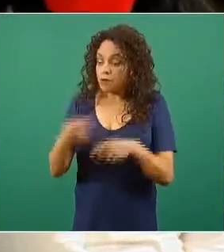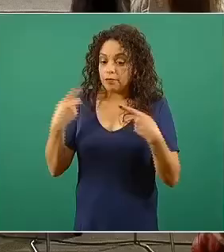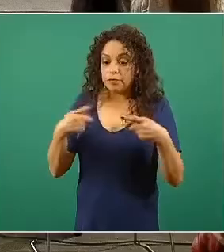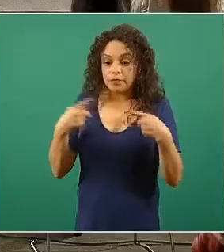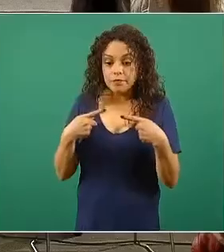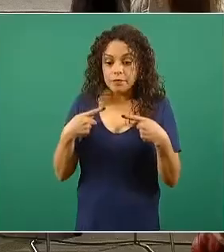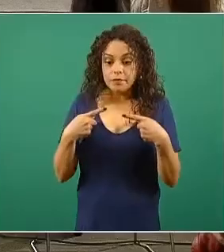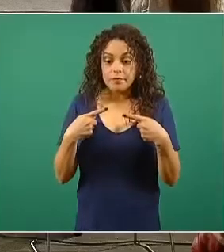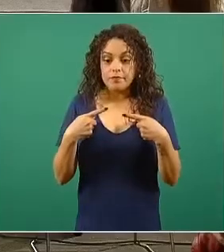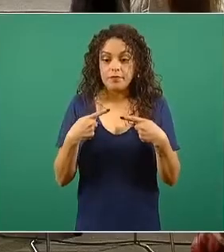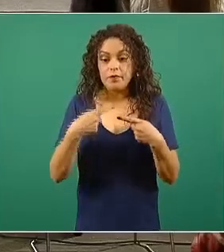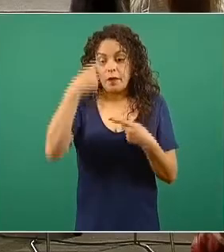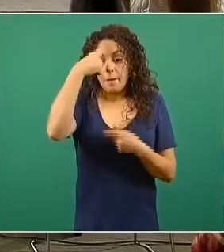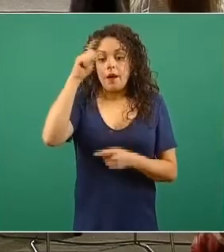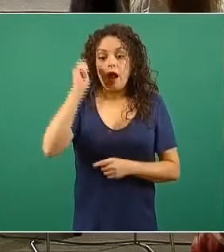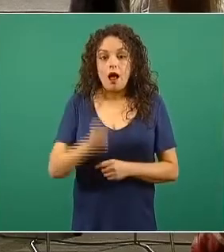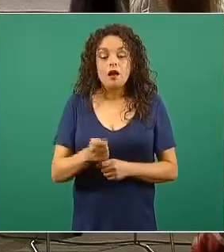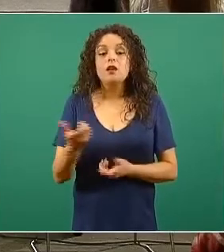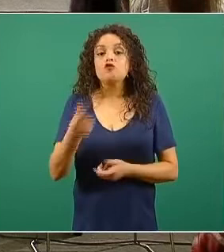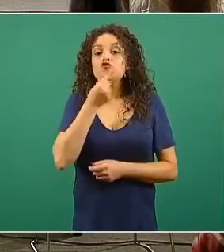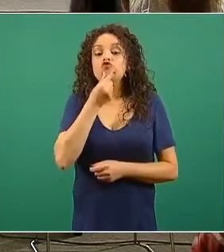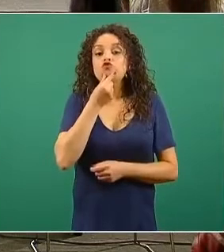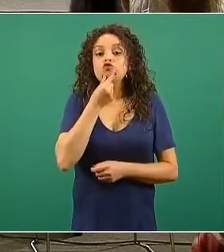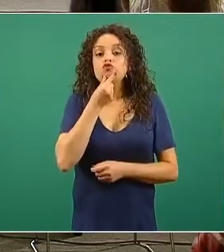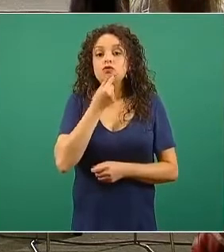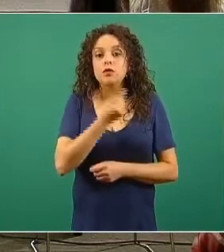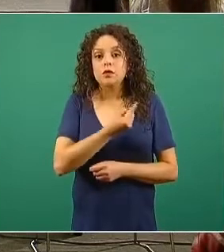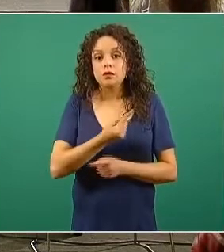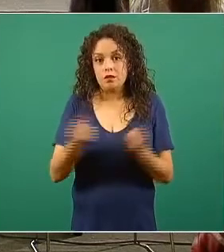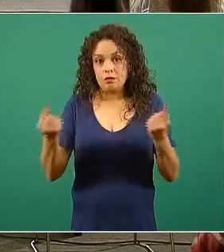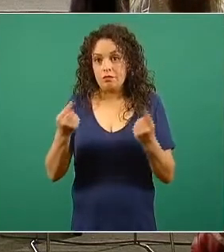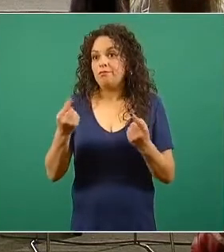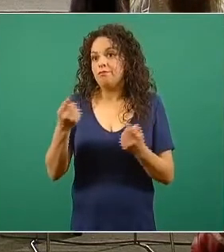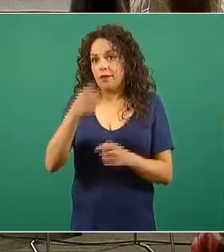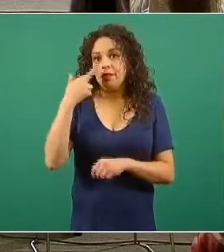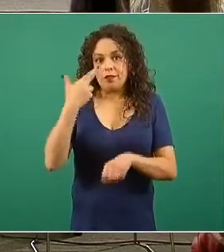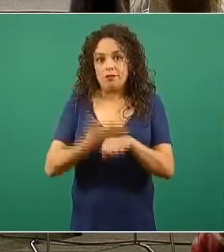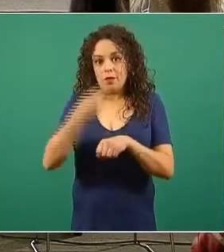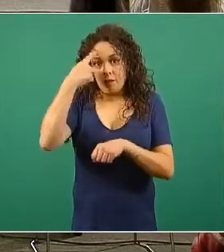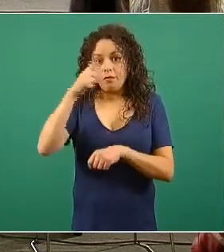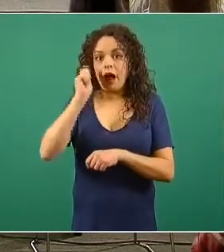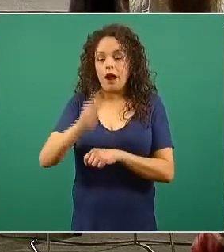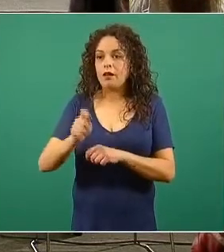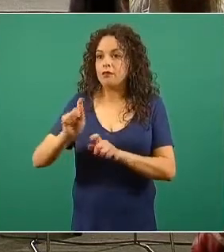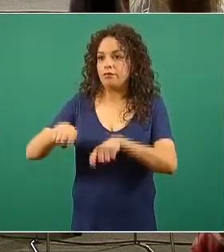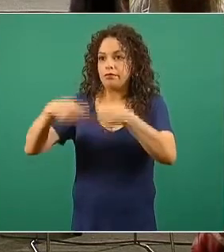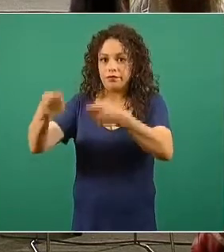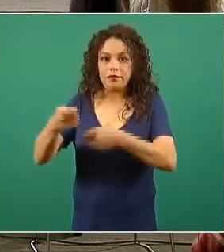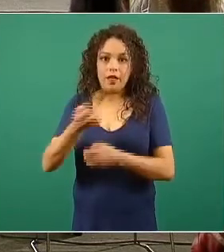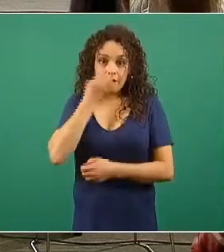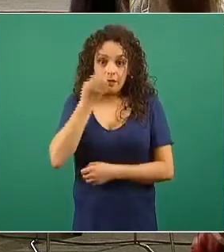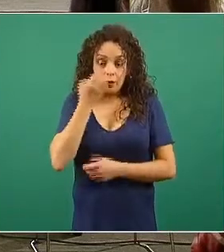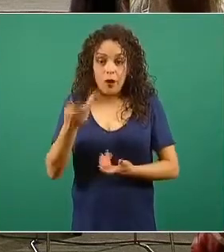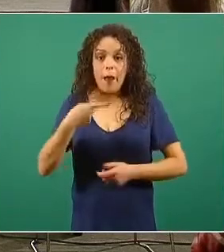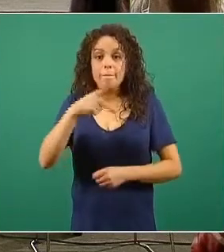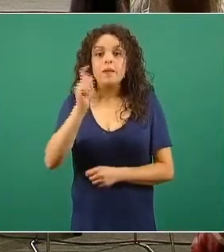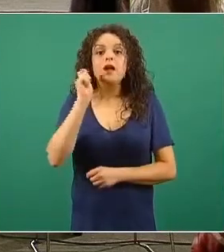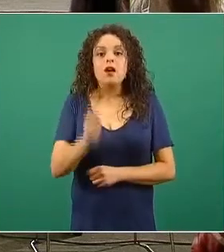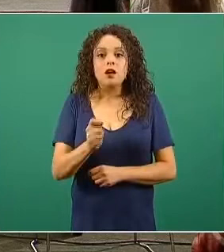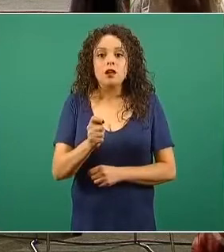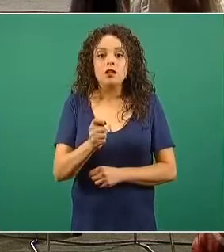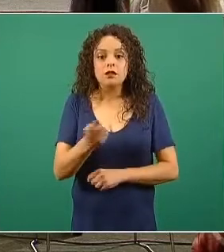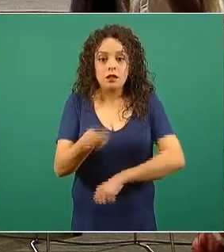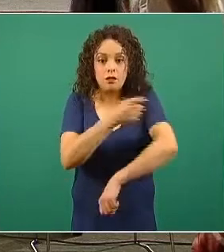participantes de llevar a los niños, sobre todo las niñas, niños a la escuela, porque finalmente los maestros pueden estar vacunados, pero alguien tiene que llevar a